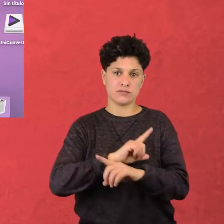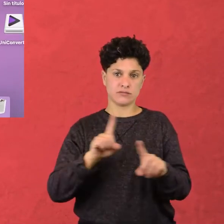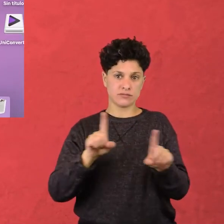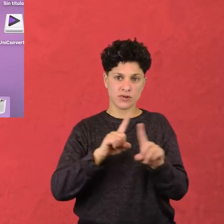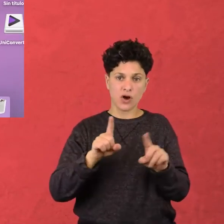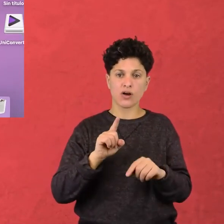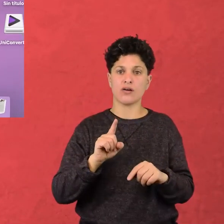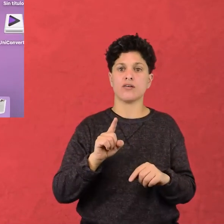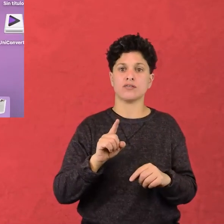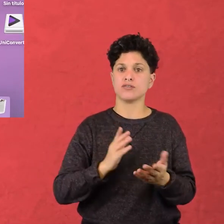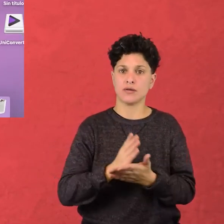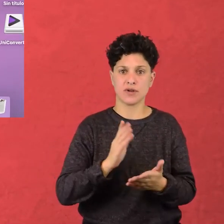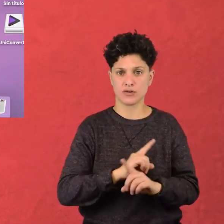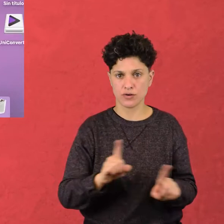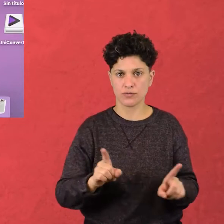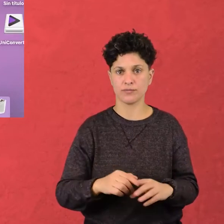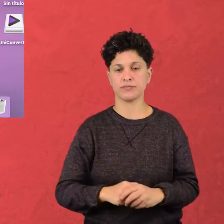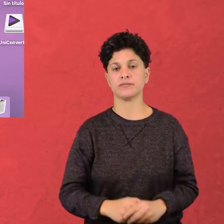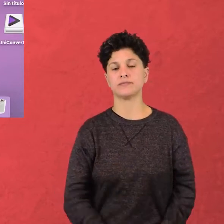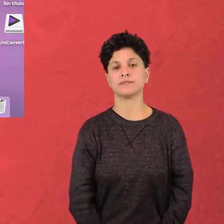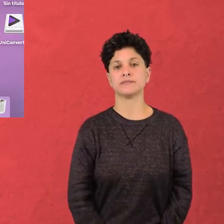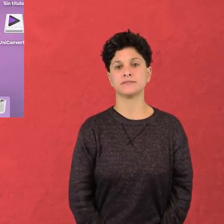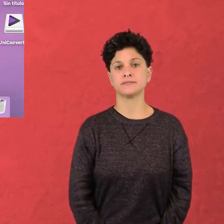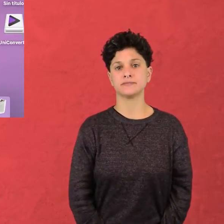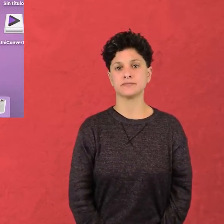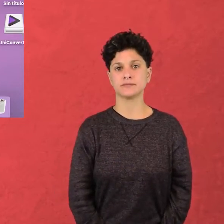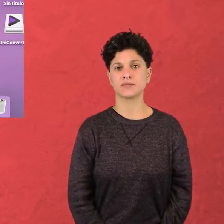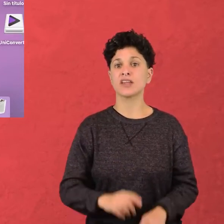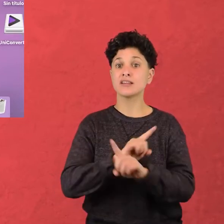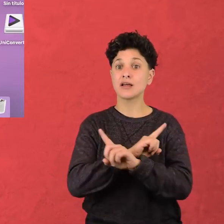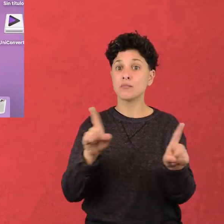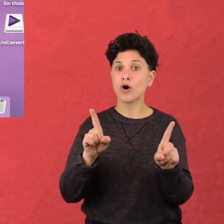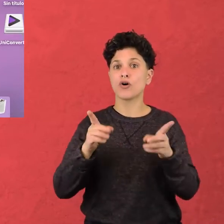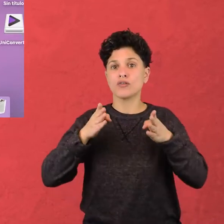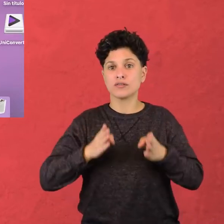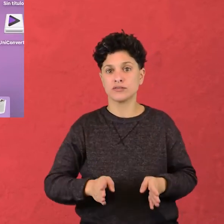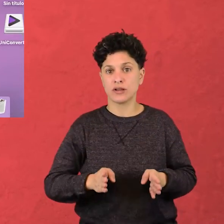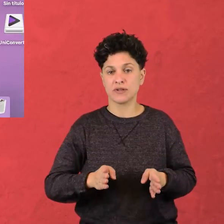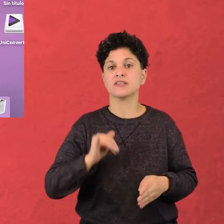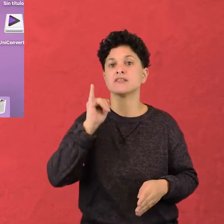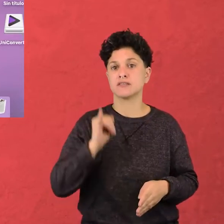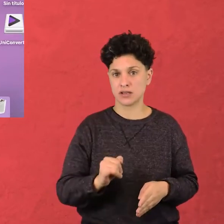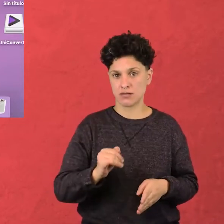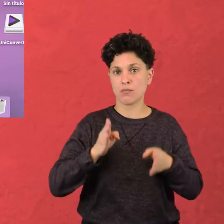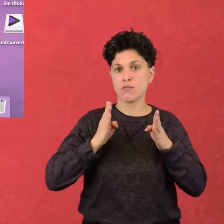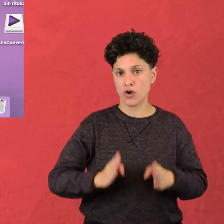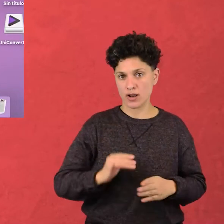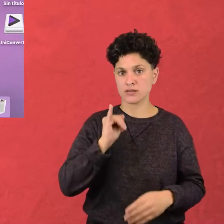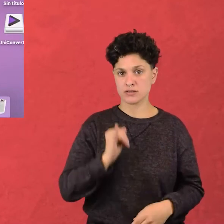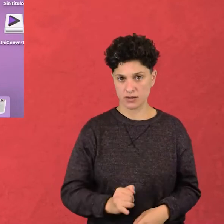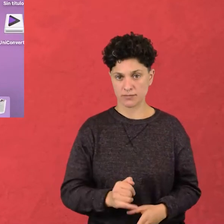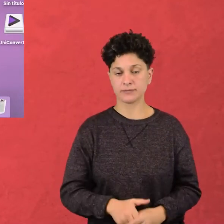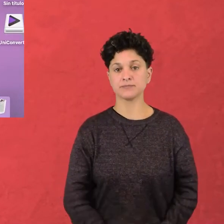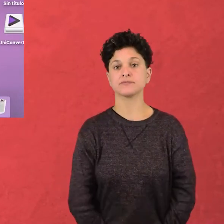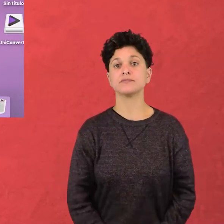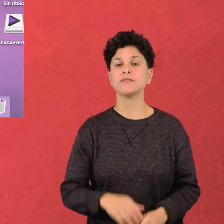ni consultar con los instintos o a partir de los usos establecidos, o sea, de lo establecido